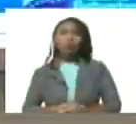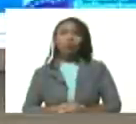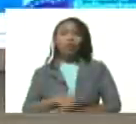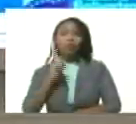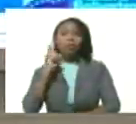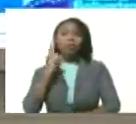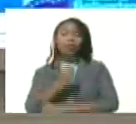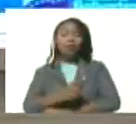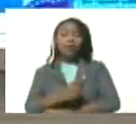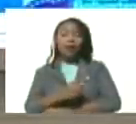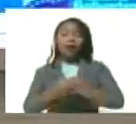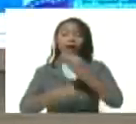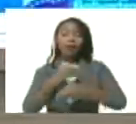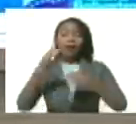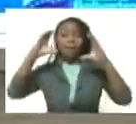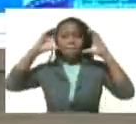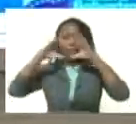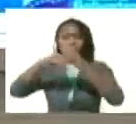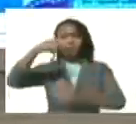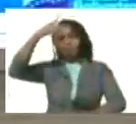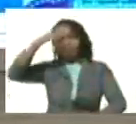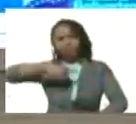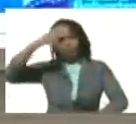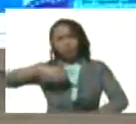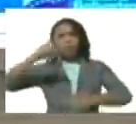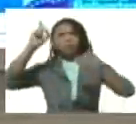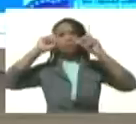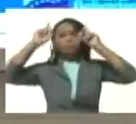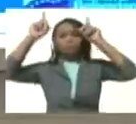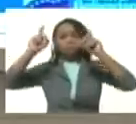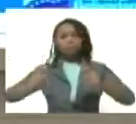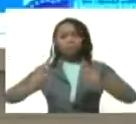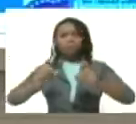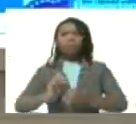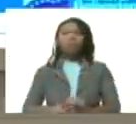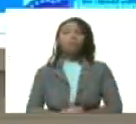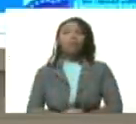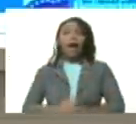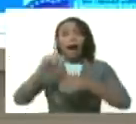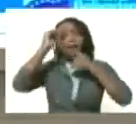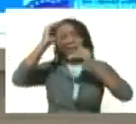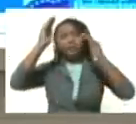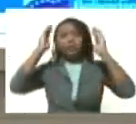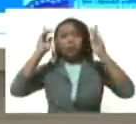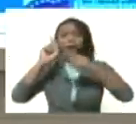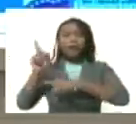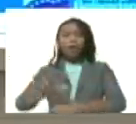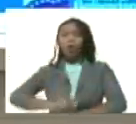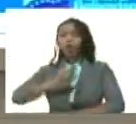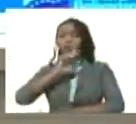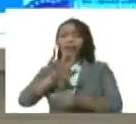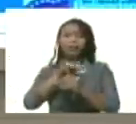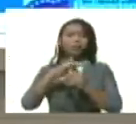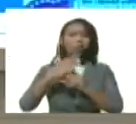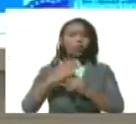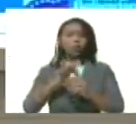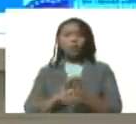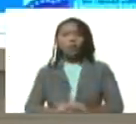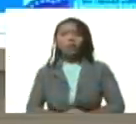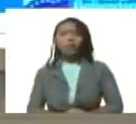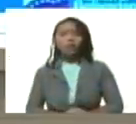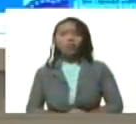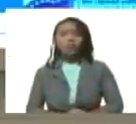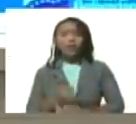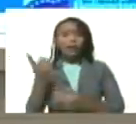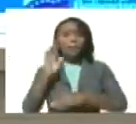deberían abocarse de forma seria, profesional, a atender esta terrible situación que